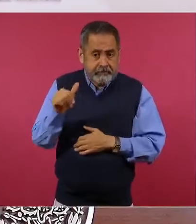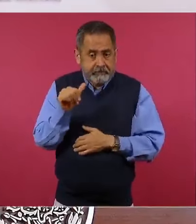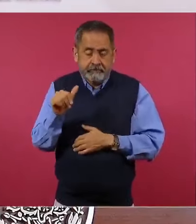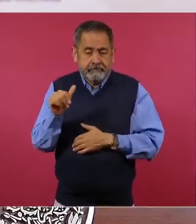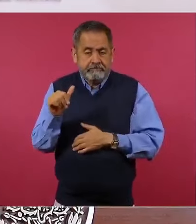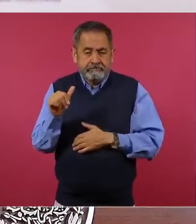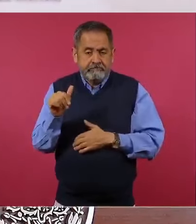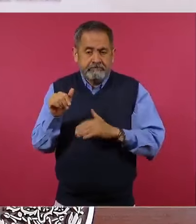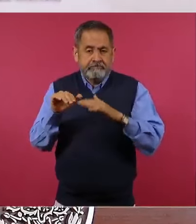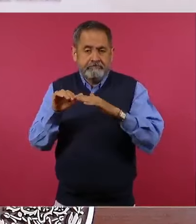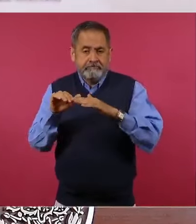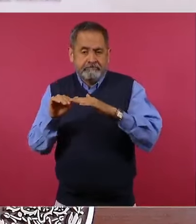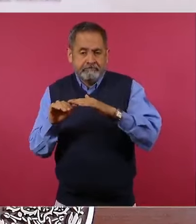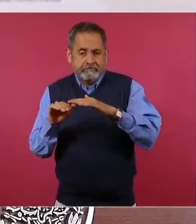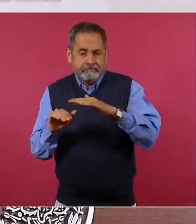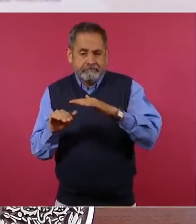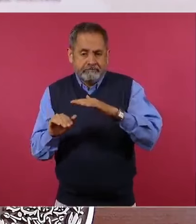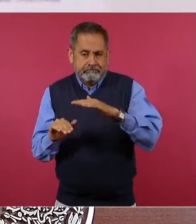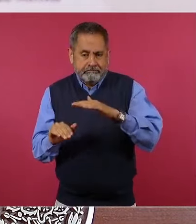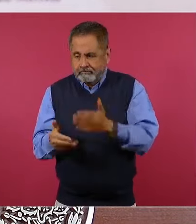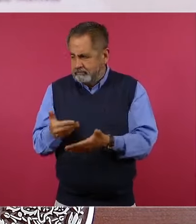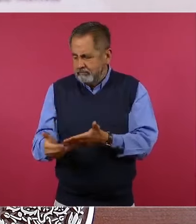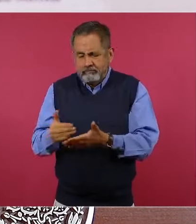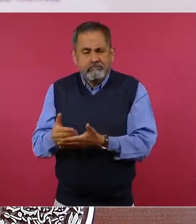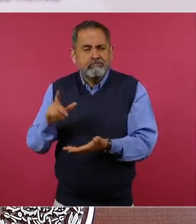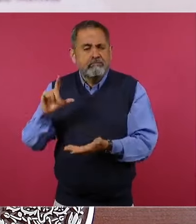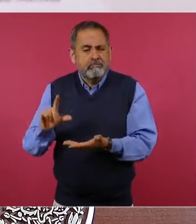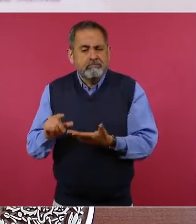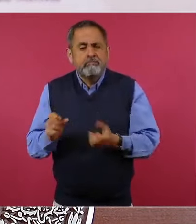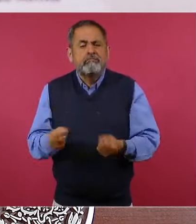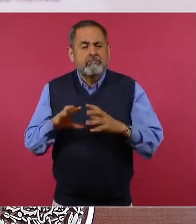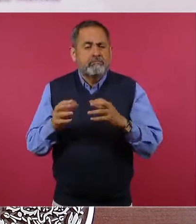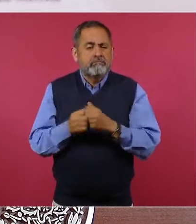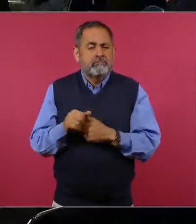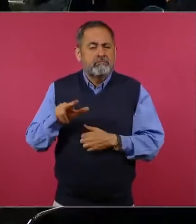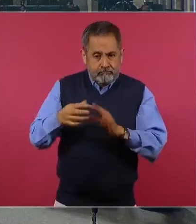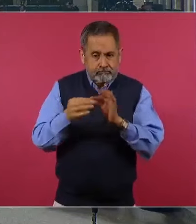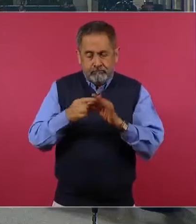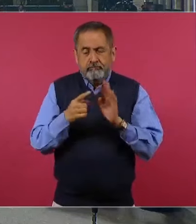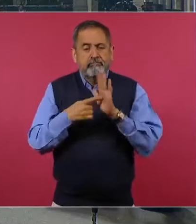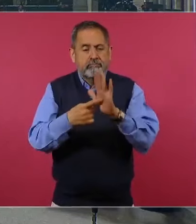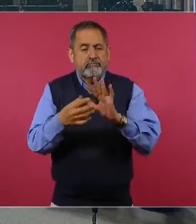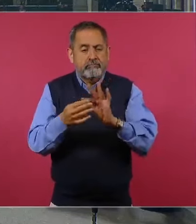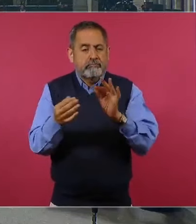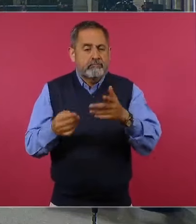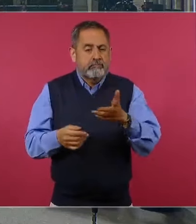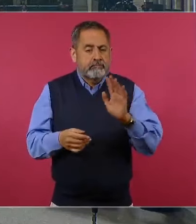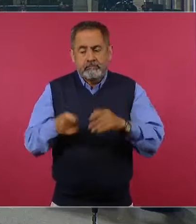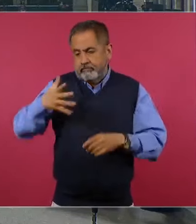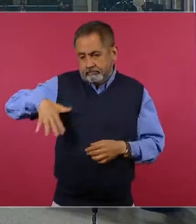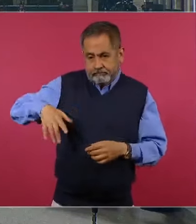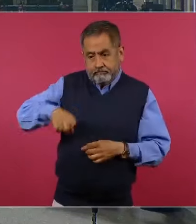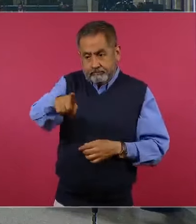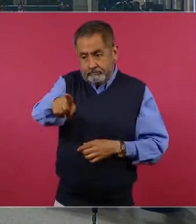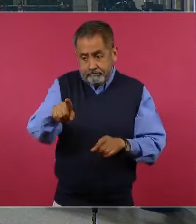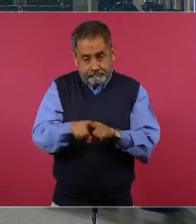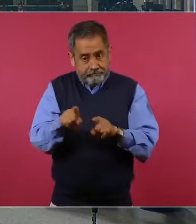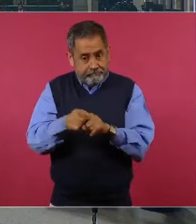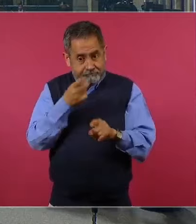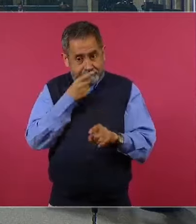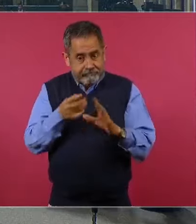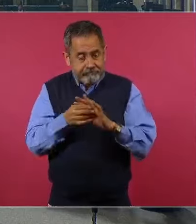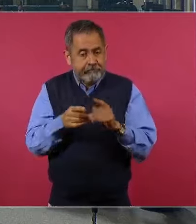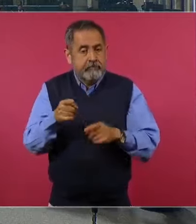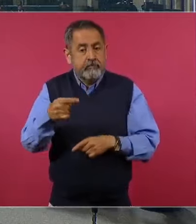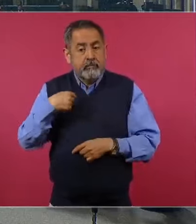ya está, creo que como 18.40, pero como tú lo mencionabas,